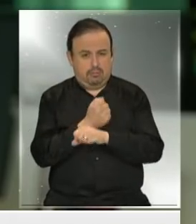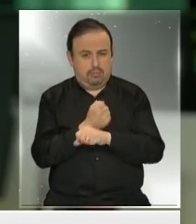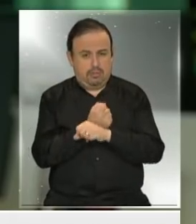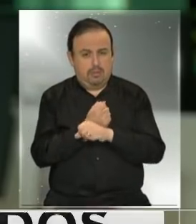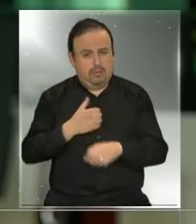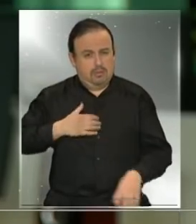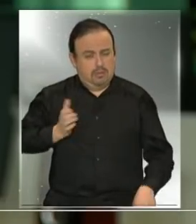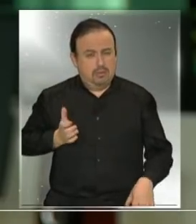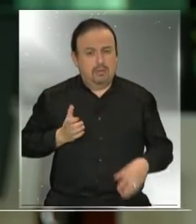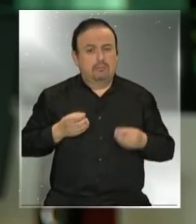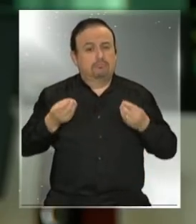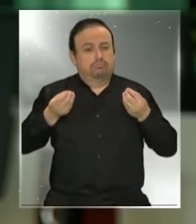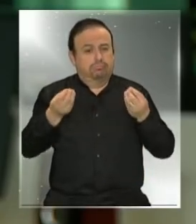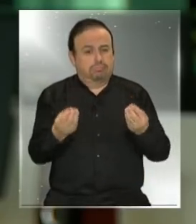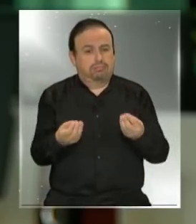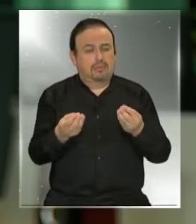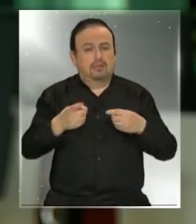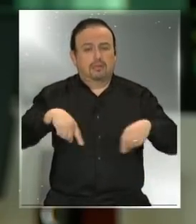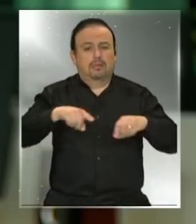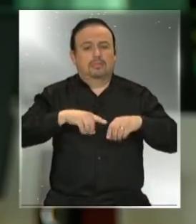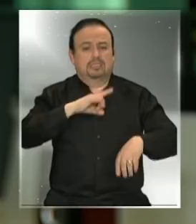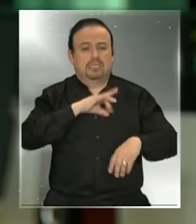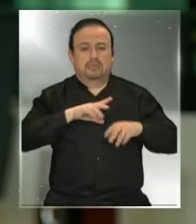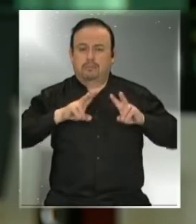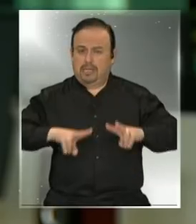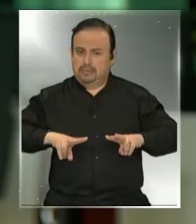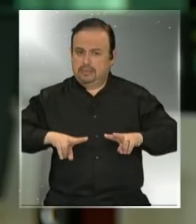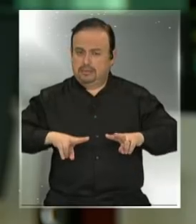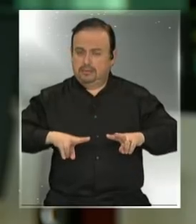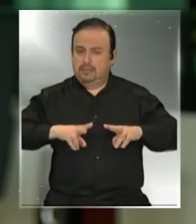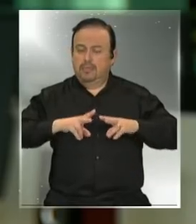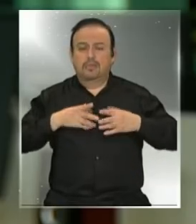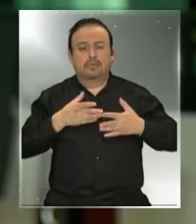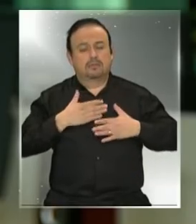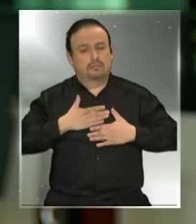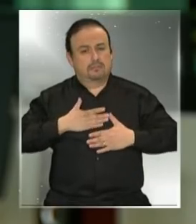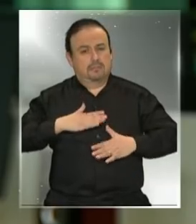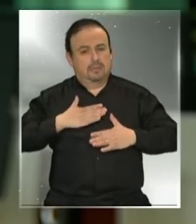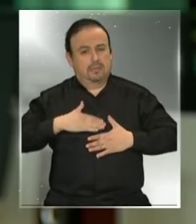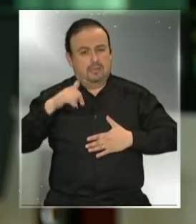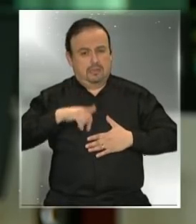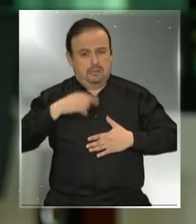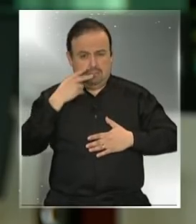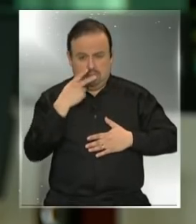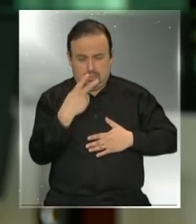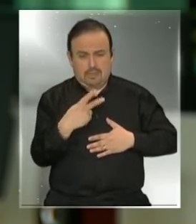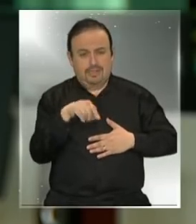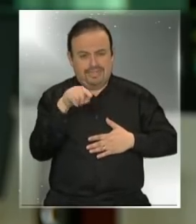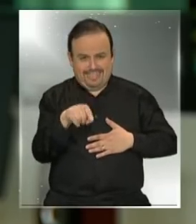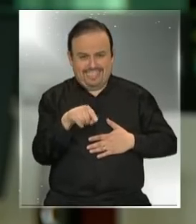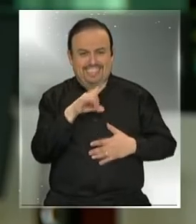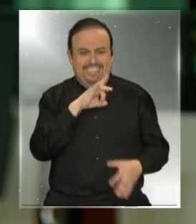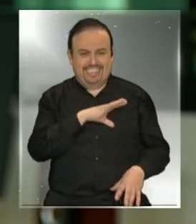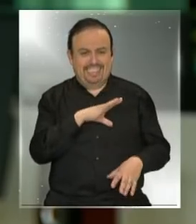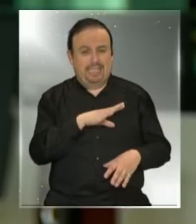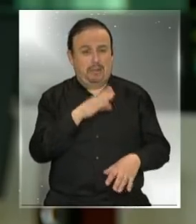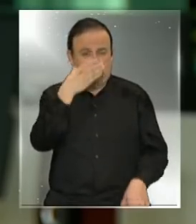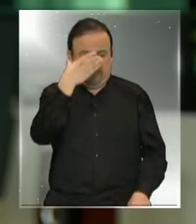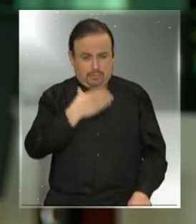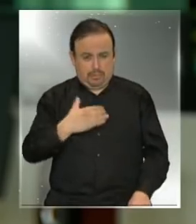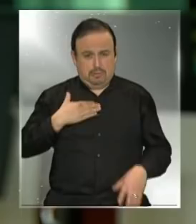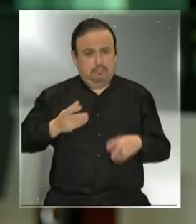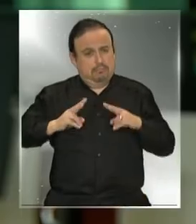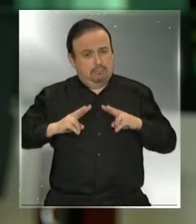le han dado tranquilidad y paz a los chilenos lo que vemos hoy día ahí es el chile real gente tranquila